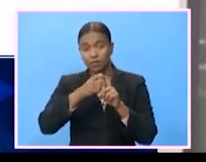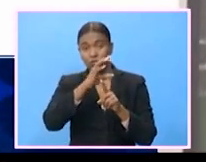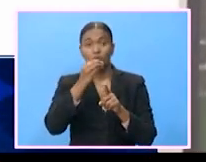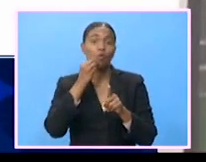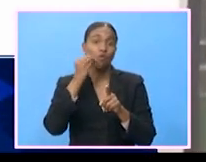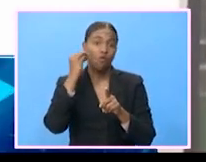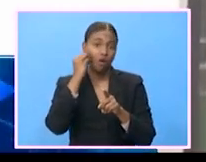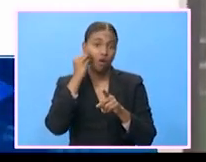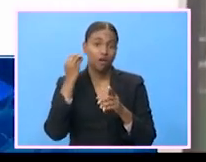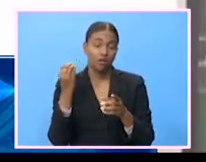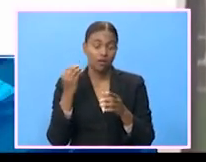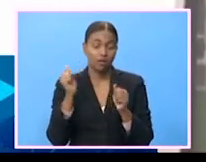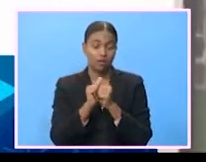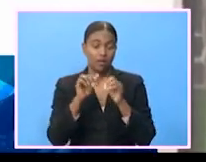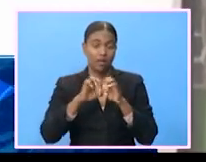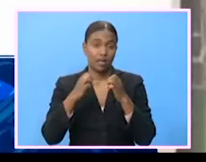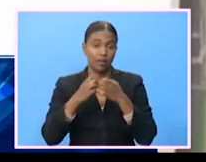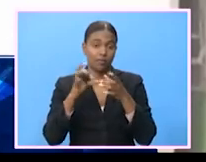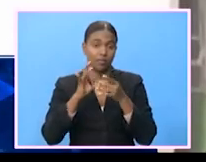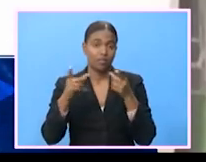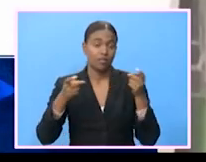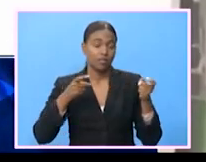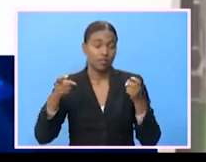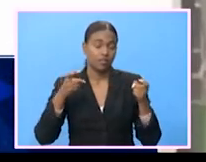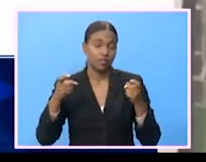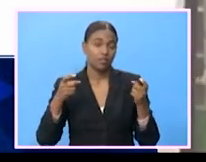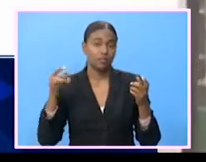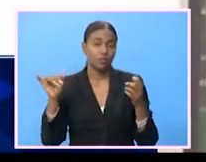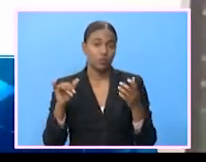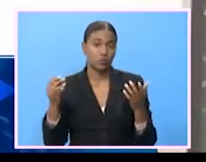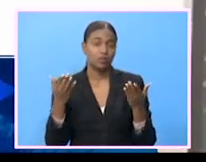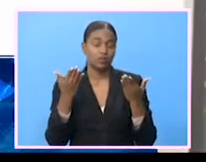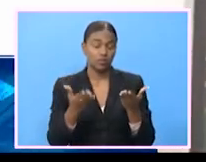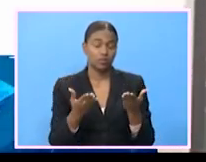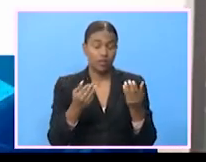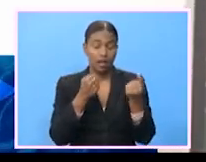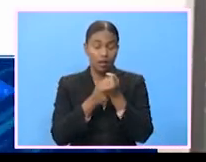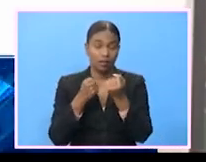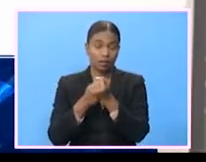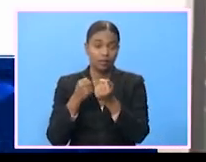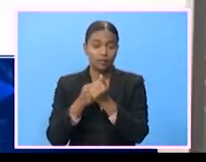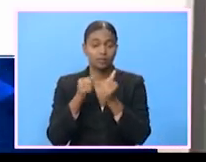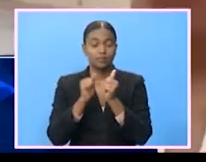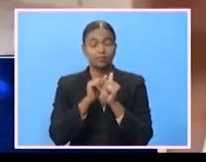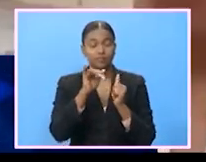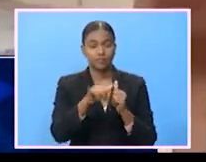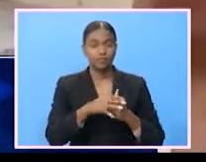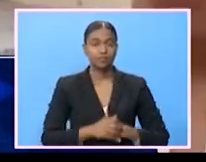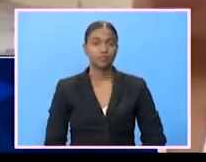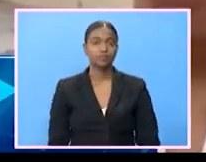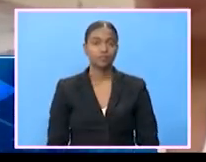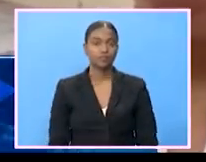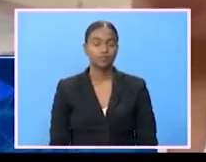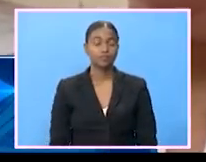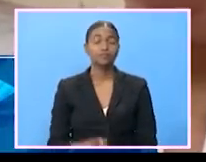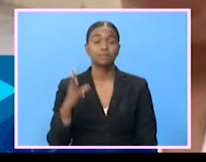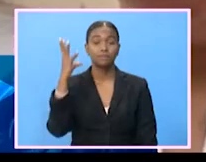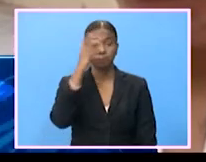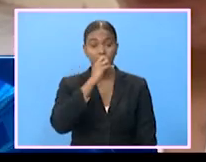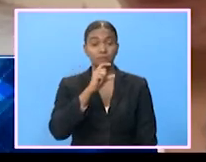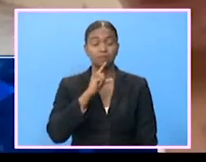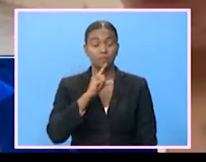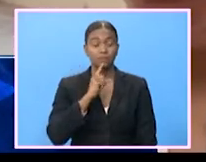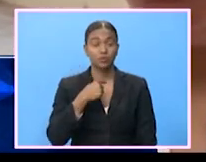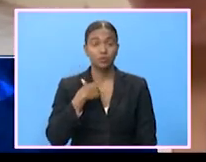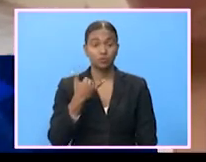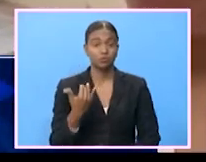docente y de los equipos de gestión y el apoyo de las familias. Es muy lindo realmente. Yo